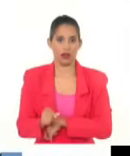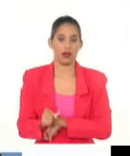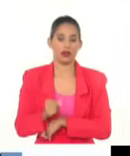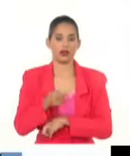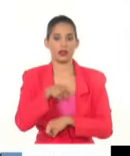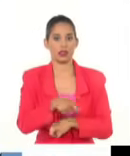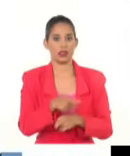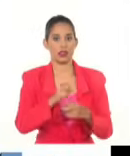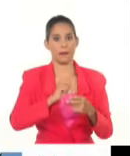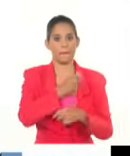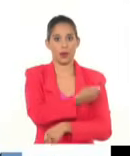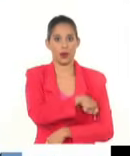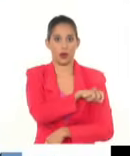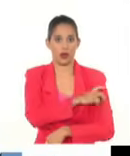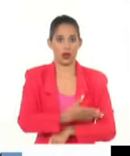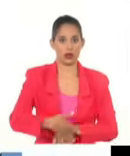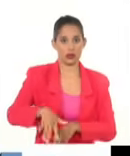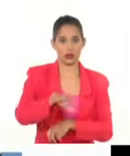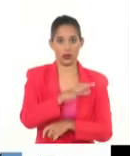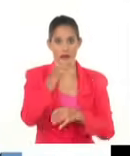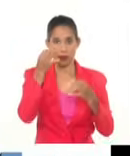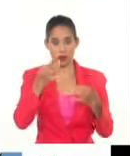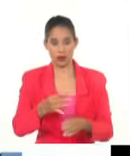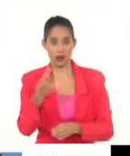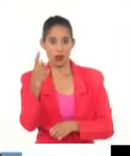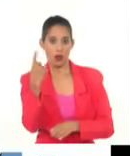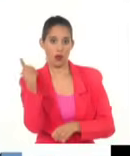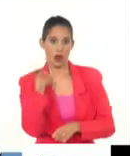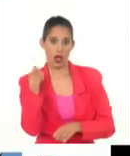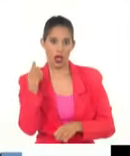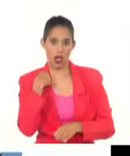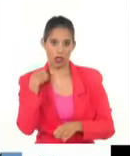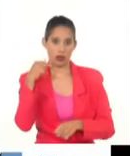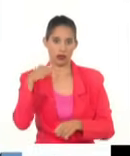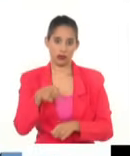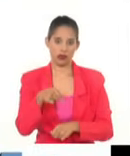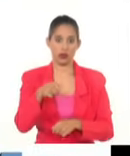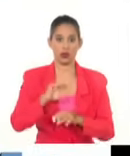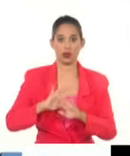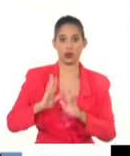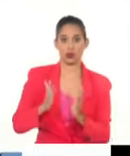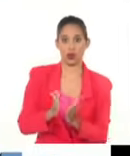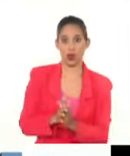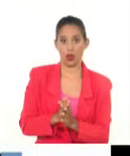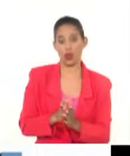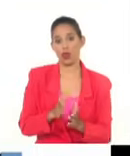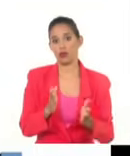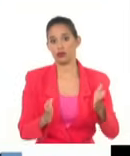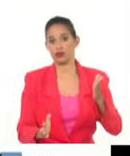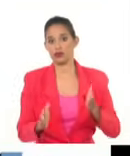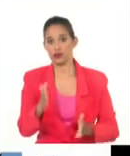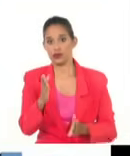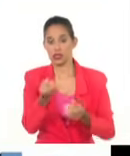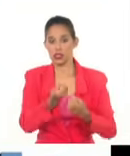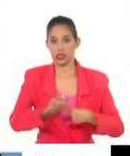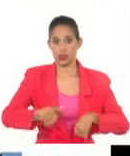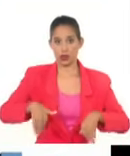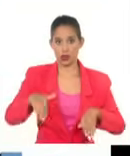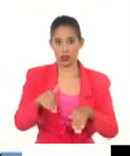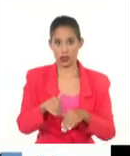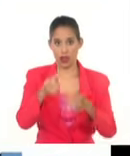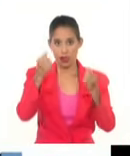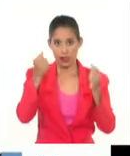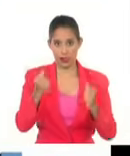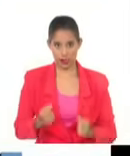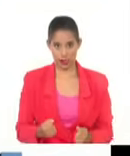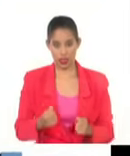mayor. La población que en un año acumula la mayor parte de su permanencia en el país, en el